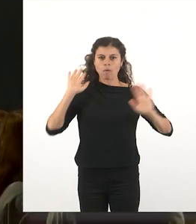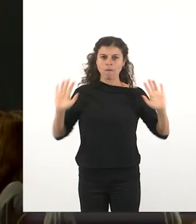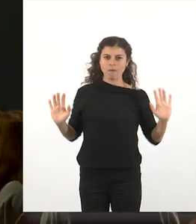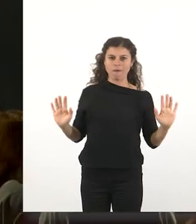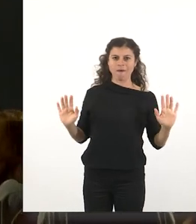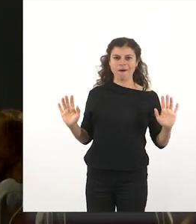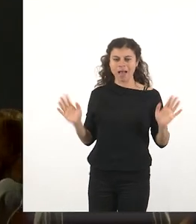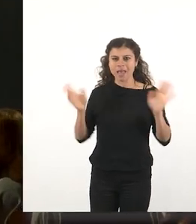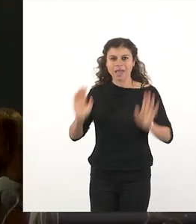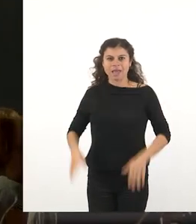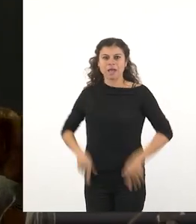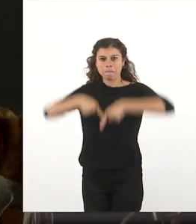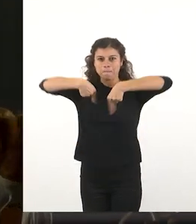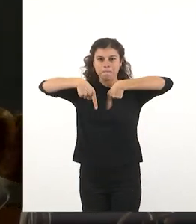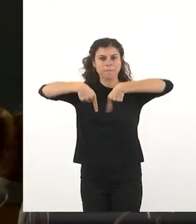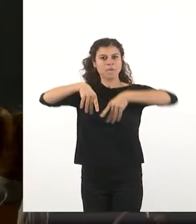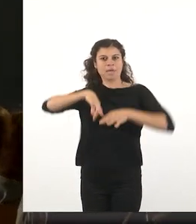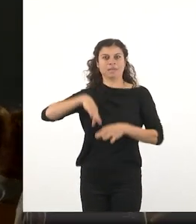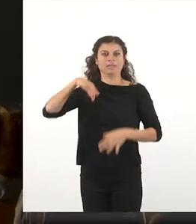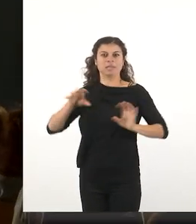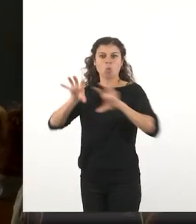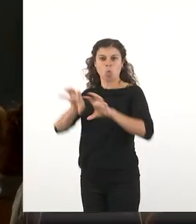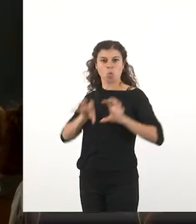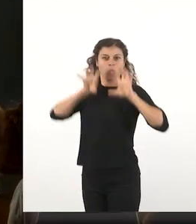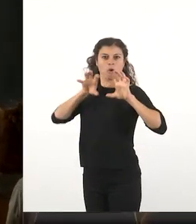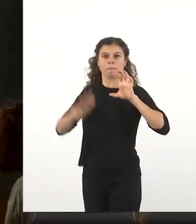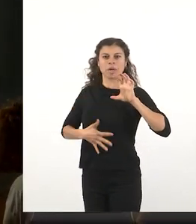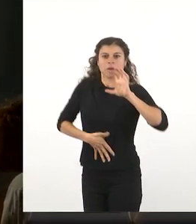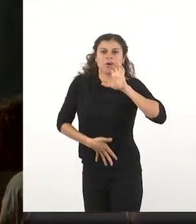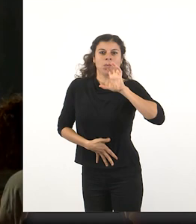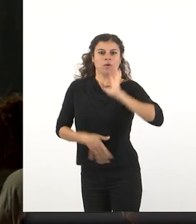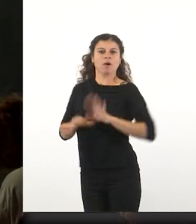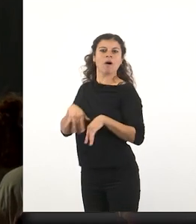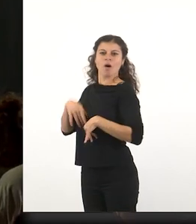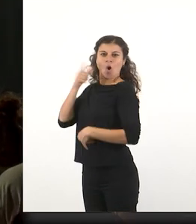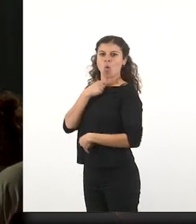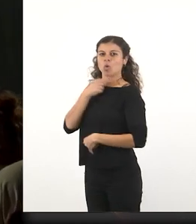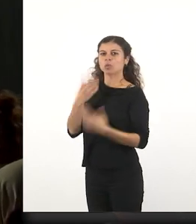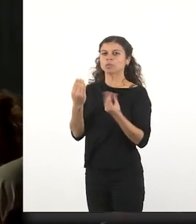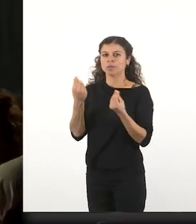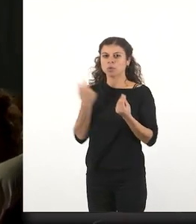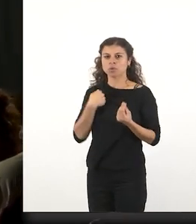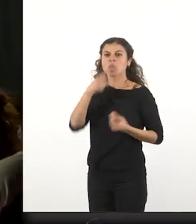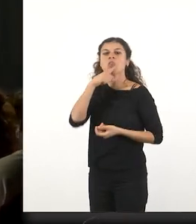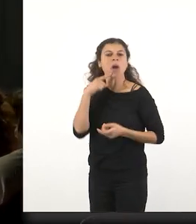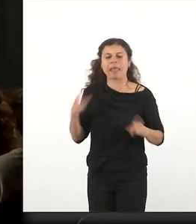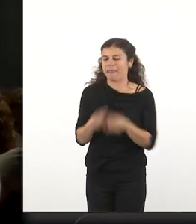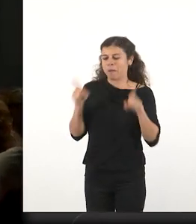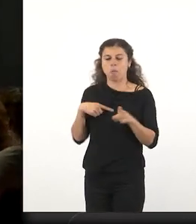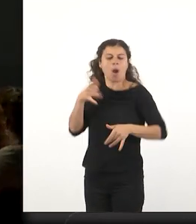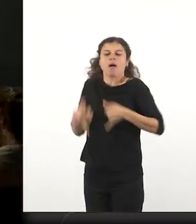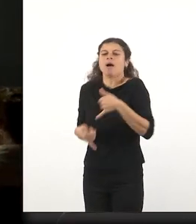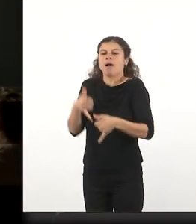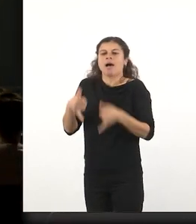¡Ay! Las piernas como se me están estilizando, el culillo para afuera, la barriga para adentro. Mira, yo aunque me da los pies de aquí no me bajo, tía. Y